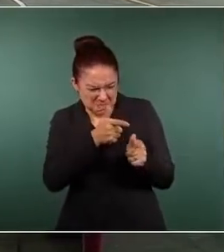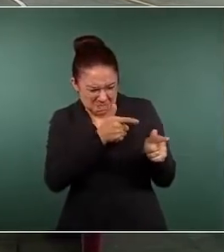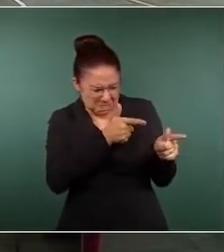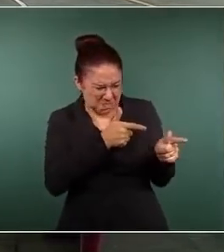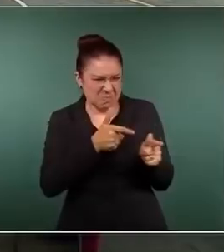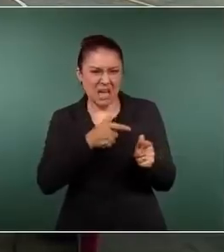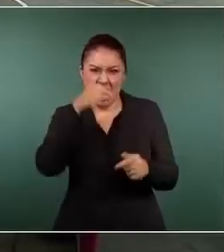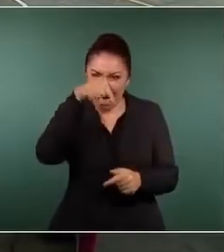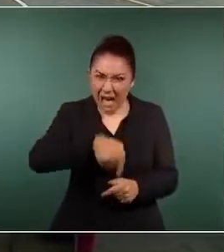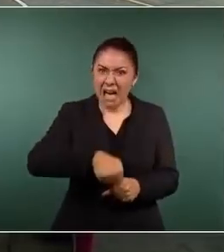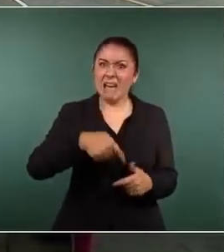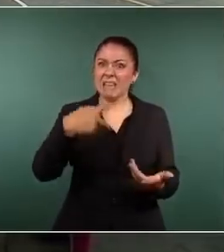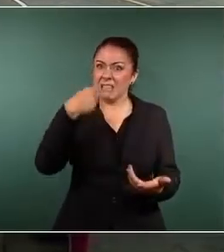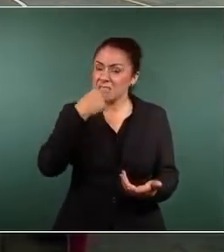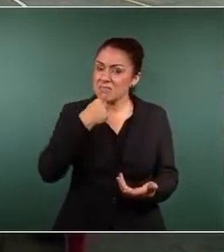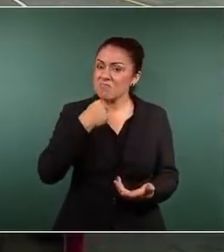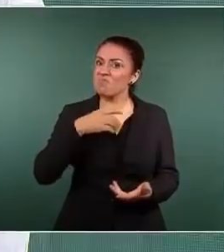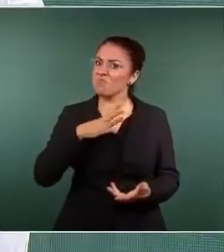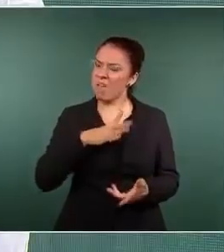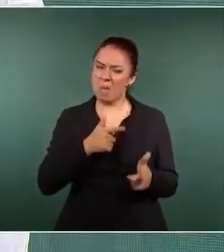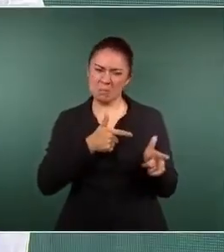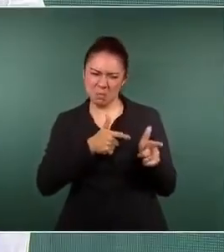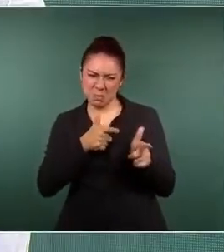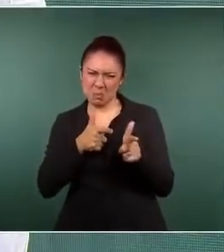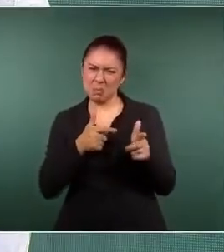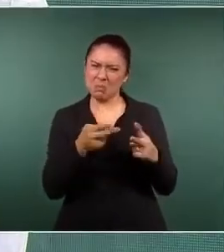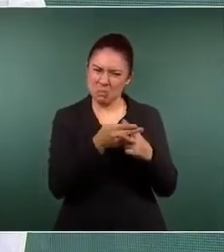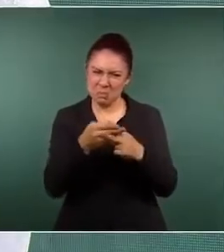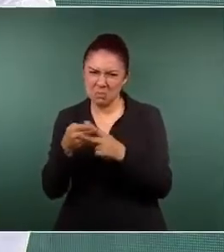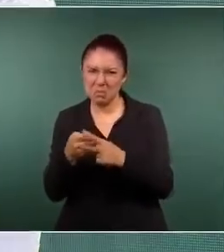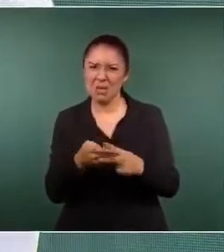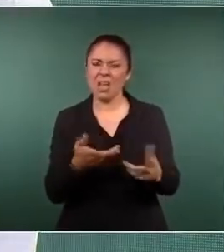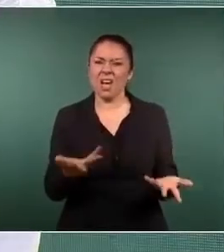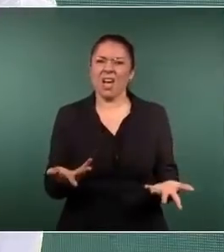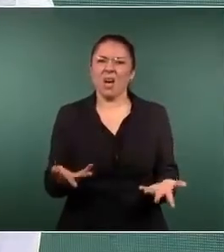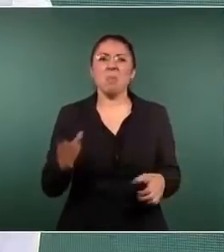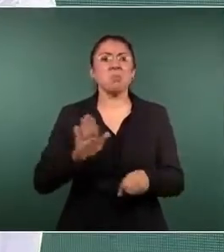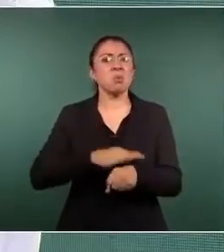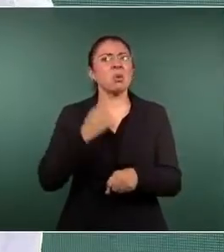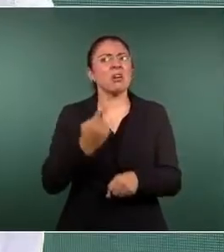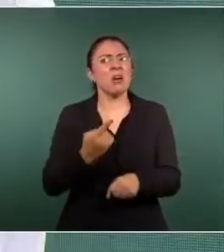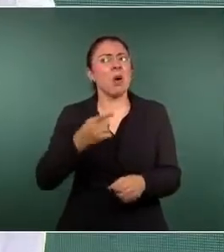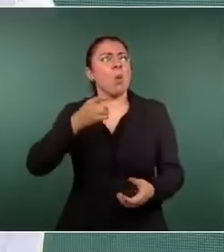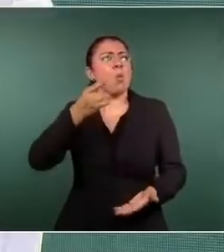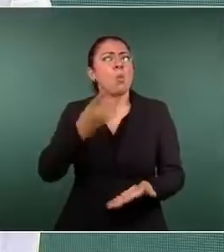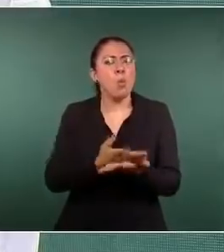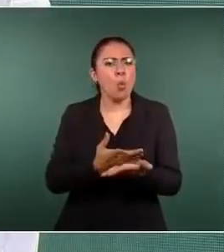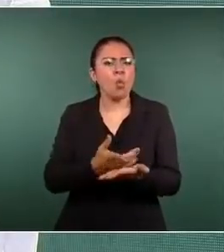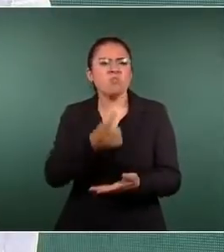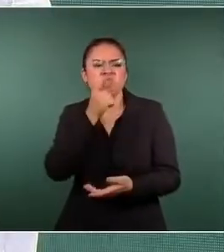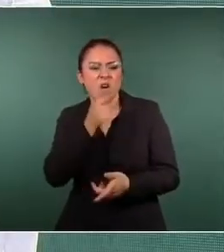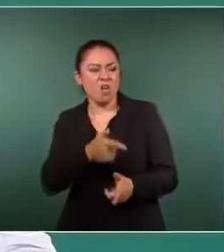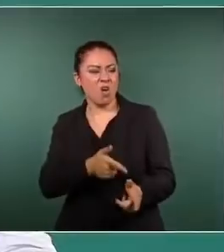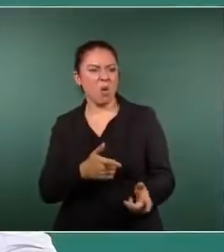aquí de peak porque solo se usaba a la fuerza